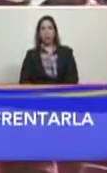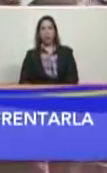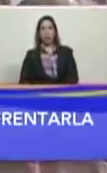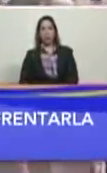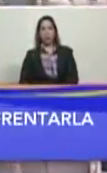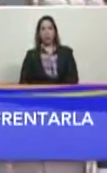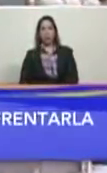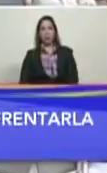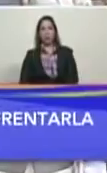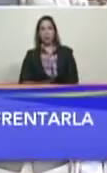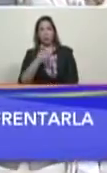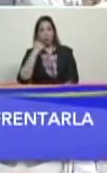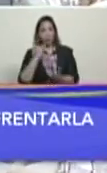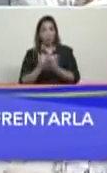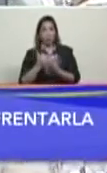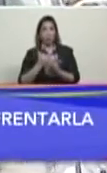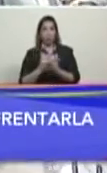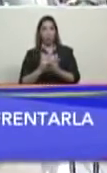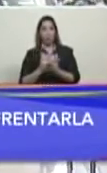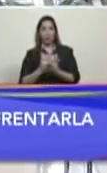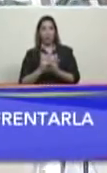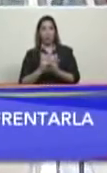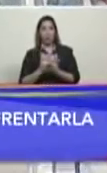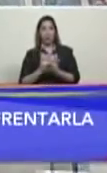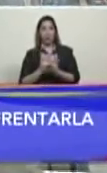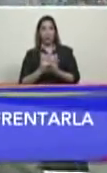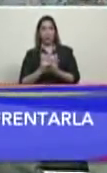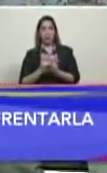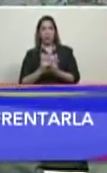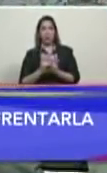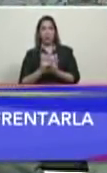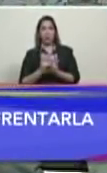Inmediatamente el buque Cariña se dirigió